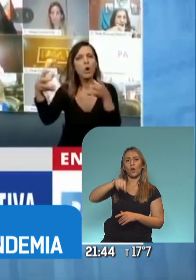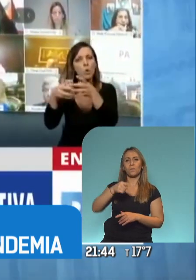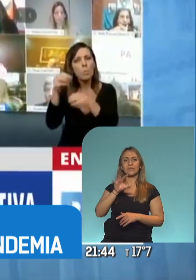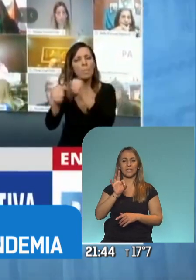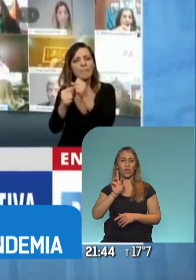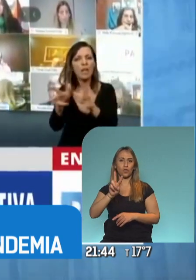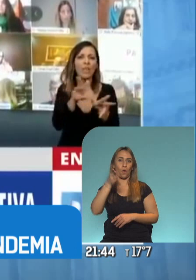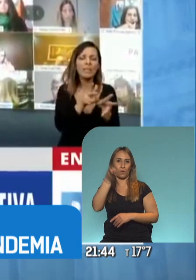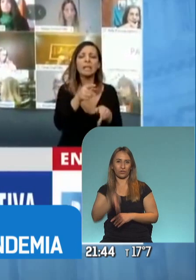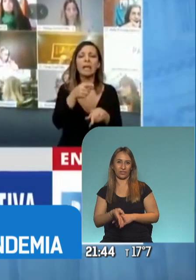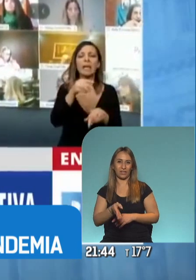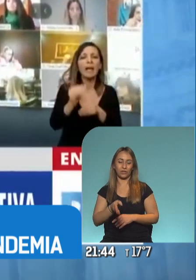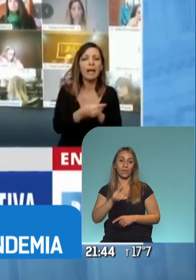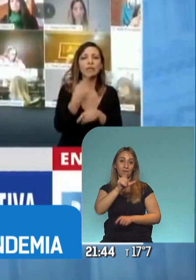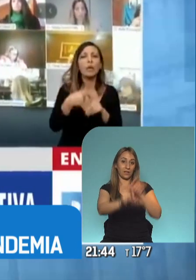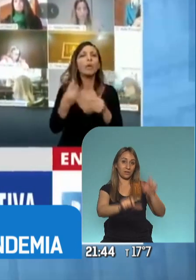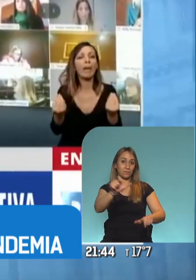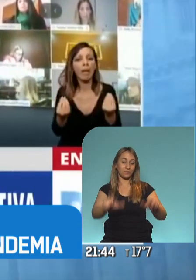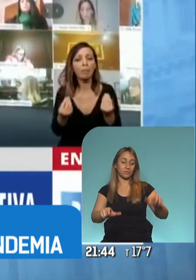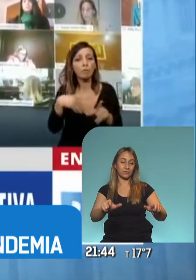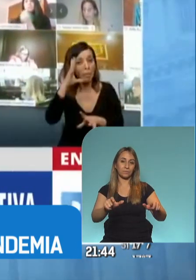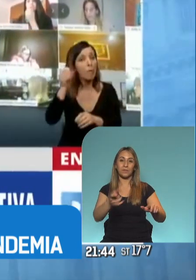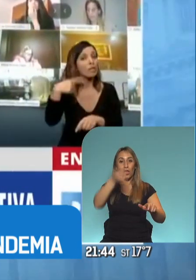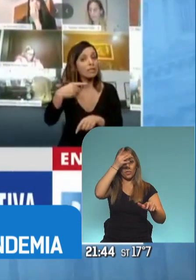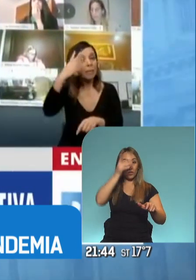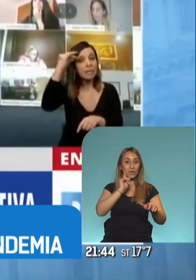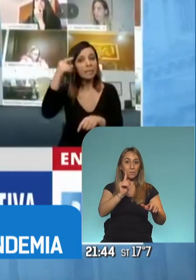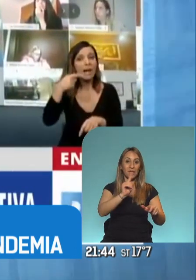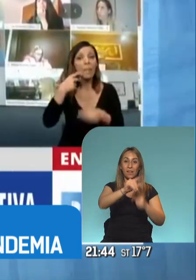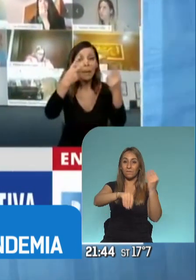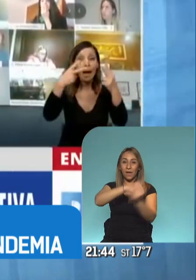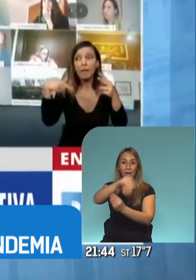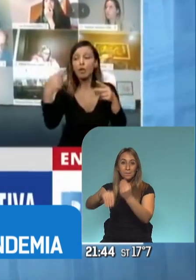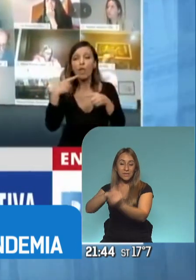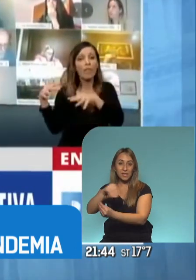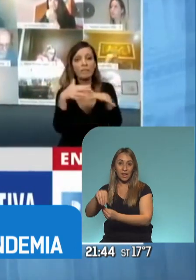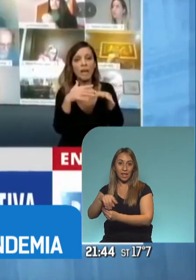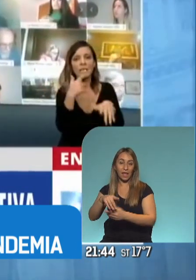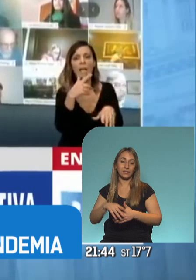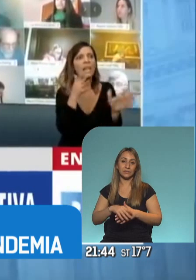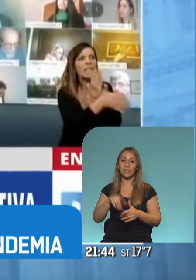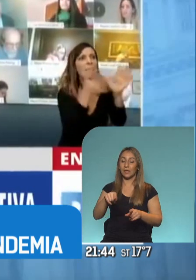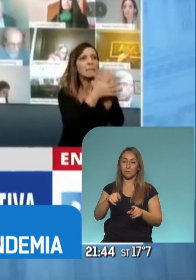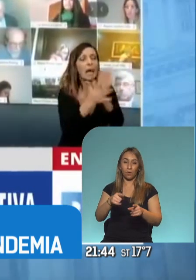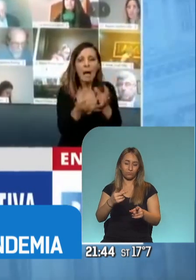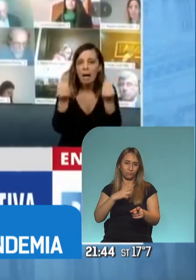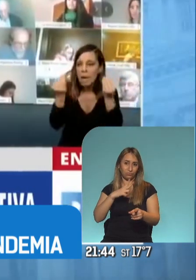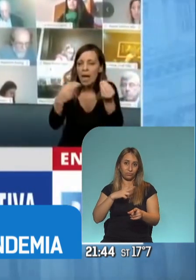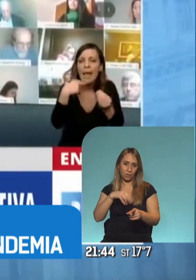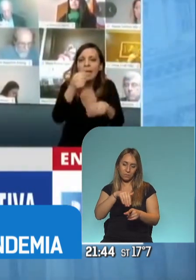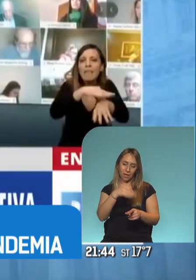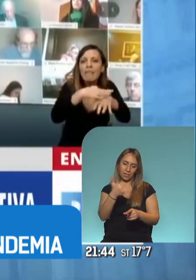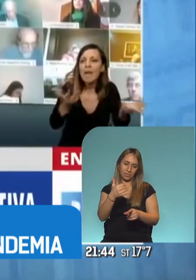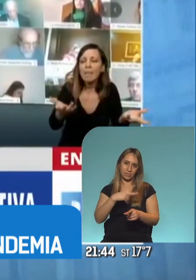0,02% de la población, que son las 12.000 familias o fortunas que más tienen en Argentina,